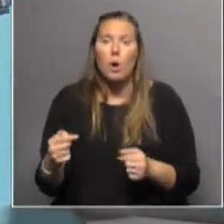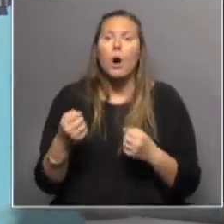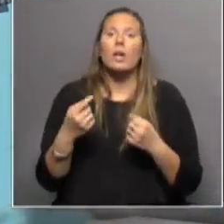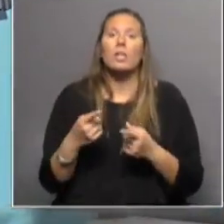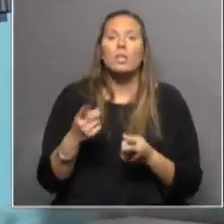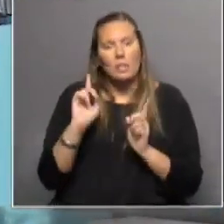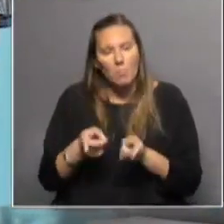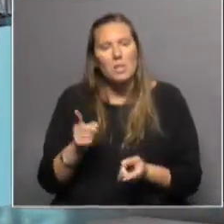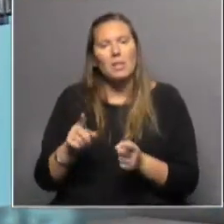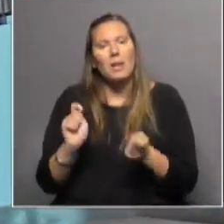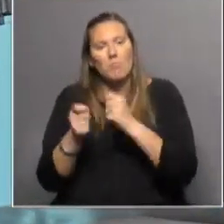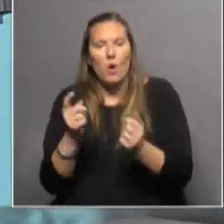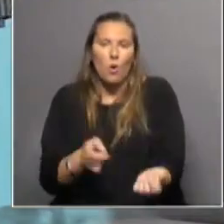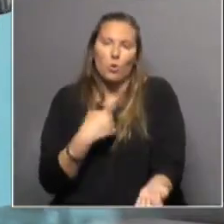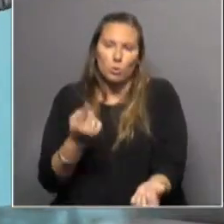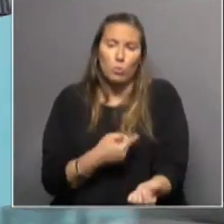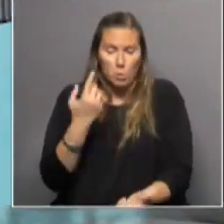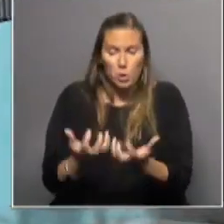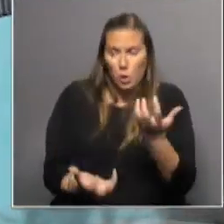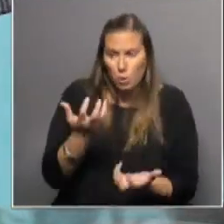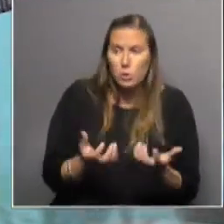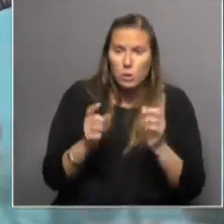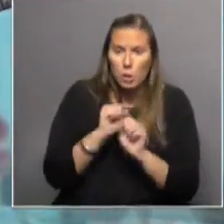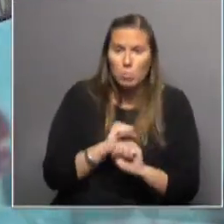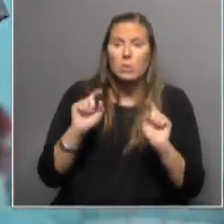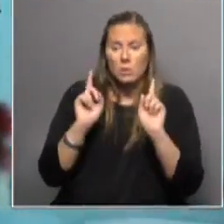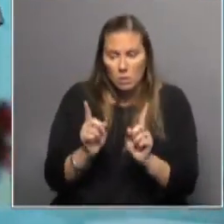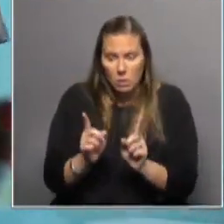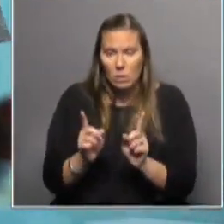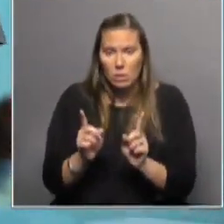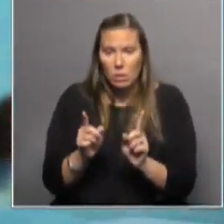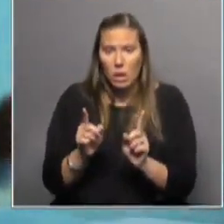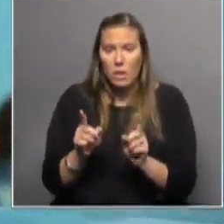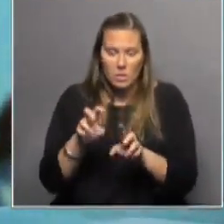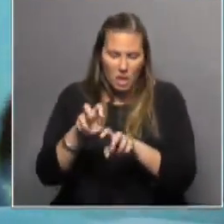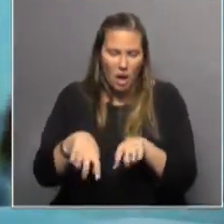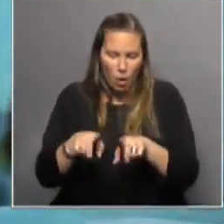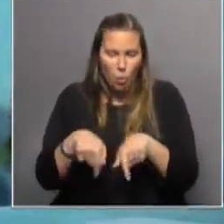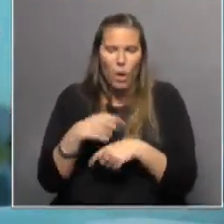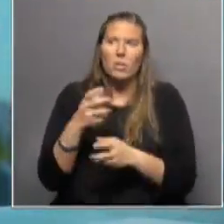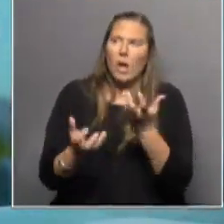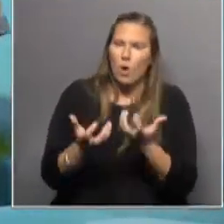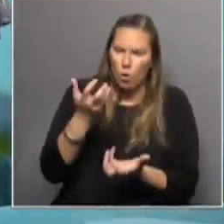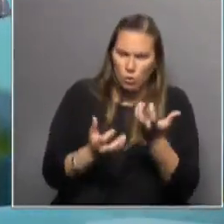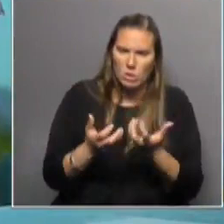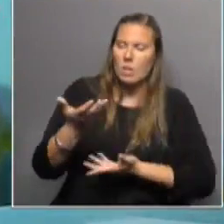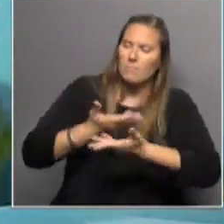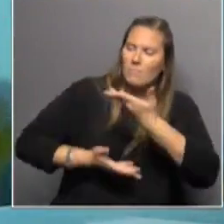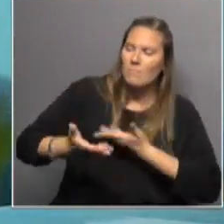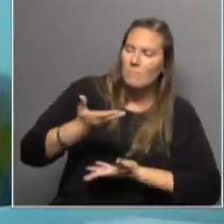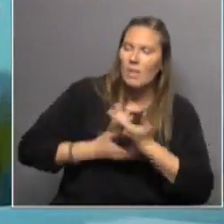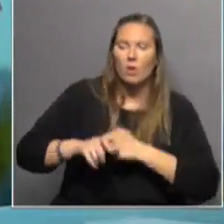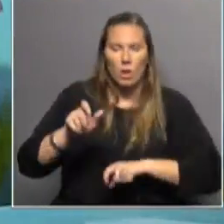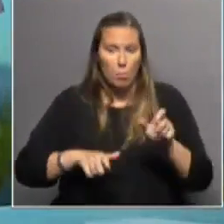otros hábitos también de cocina porque nosotros desarrollamos también en esas huertas cocina y intercambiamos con los